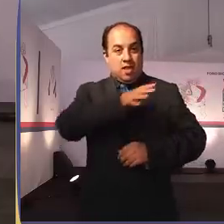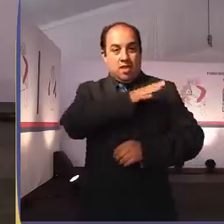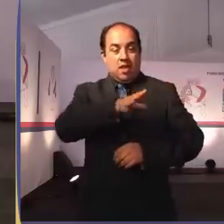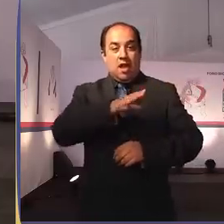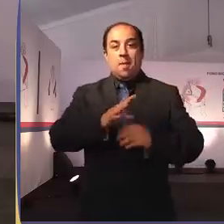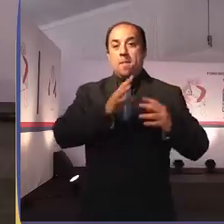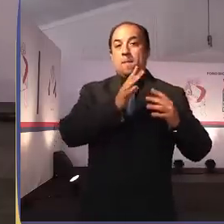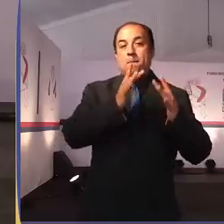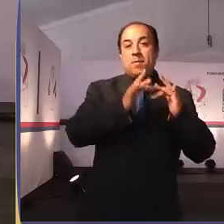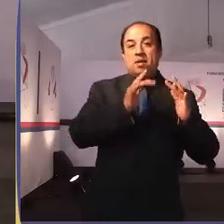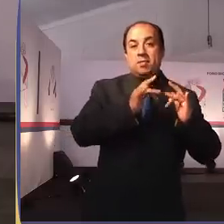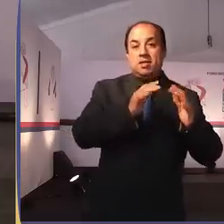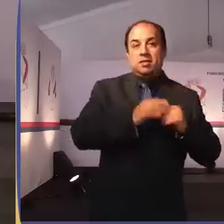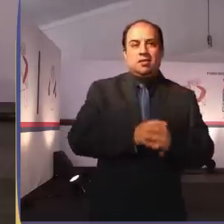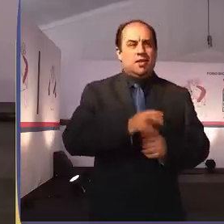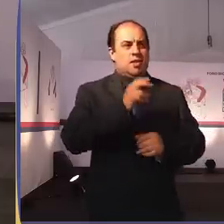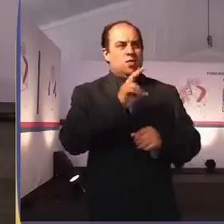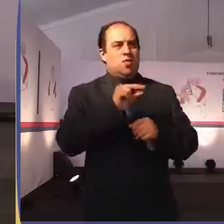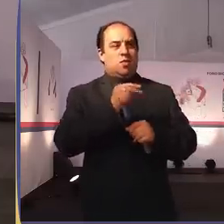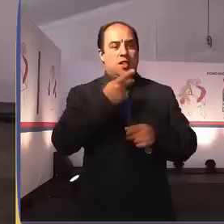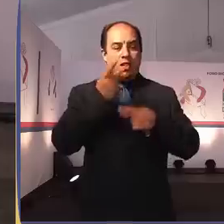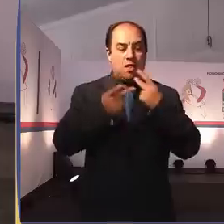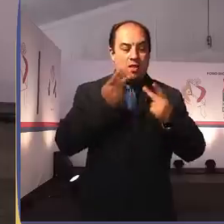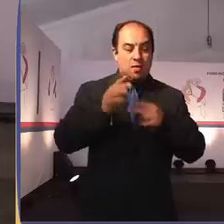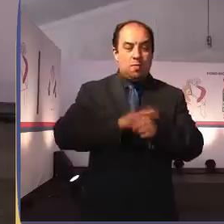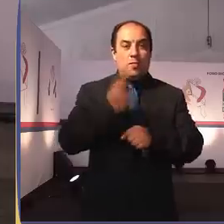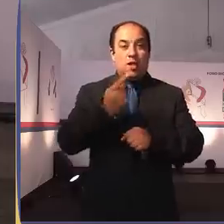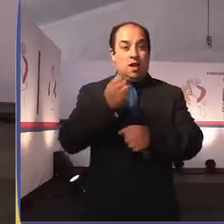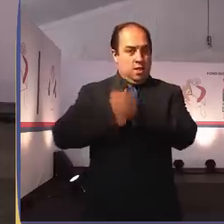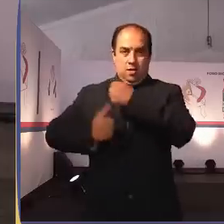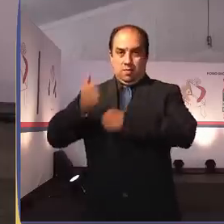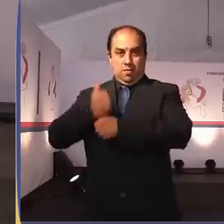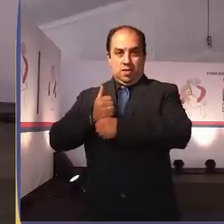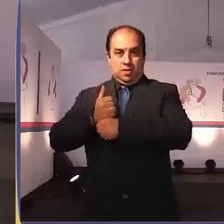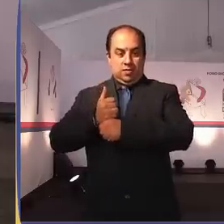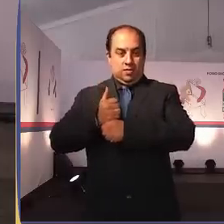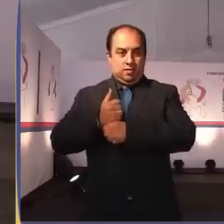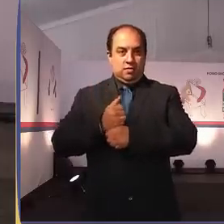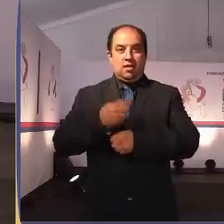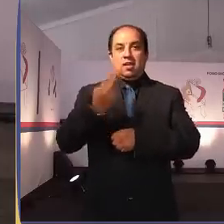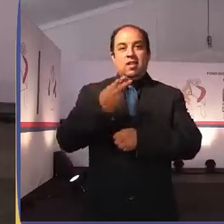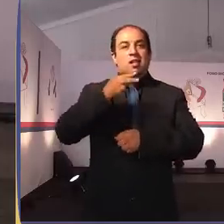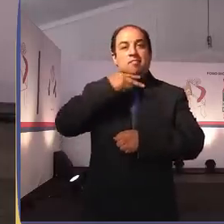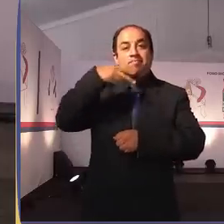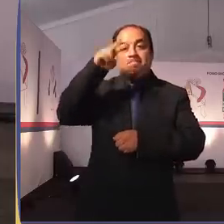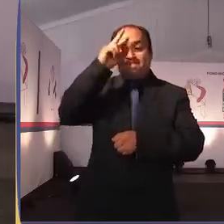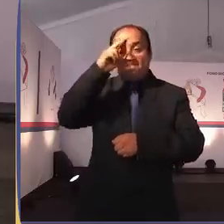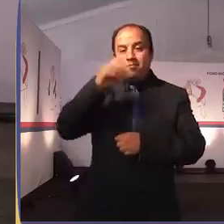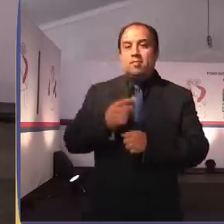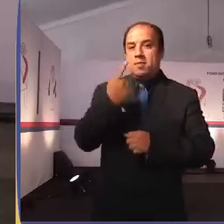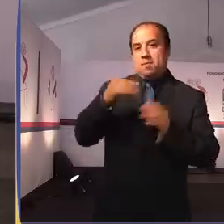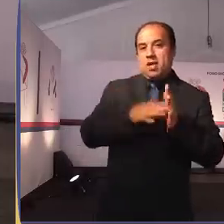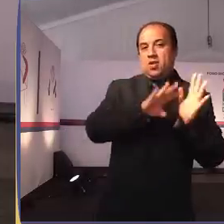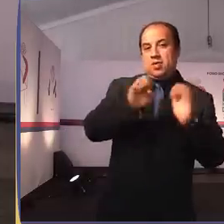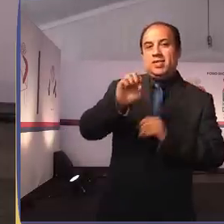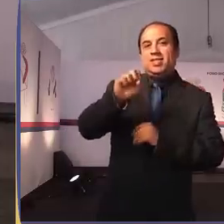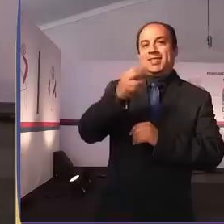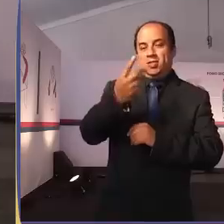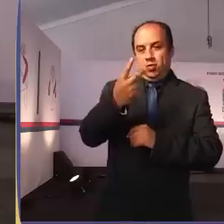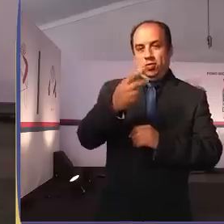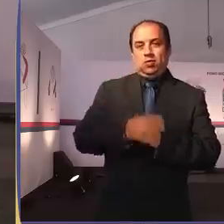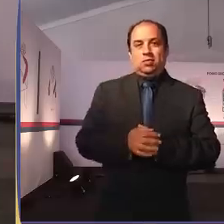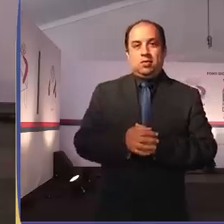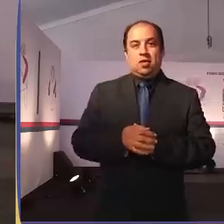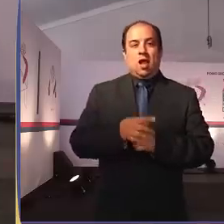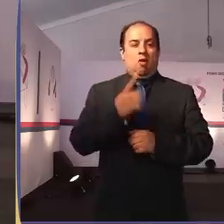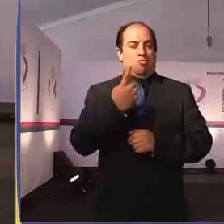era un déspota y un tarado. ¿De qué año estamos hablando? Porque no fue el año pasado, porque hay que ser ignorantes y la verdad… 1862, ah, hace